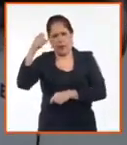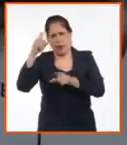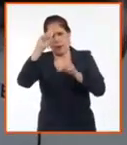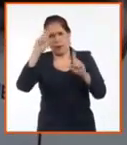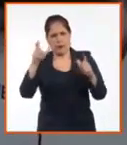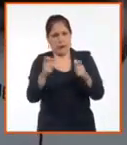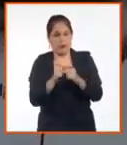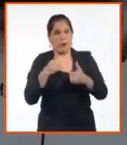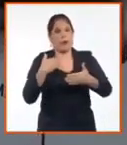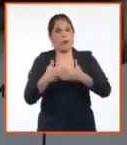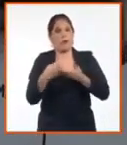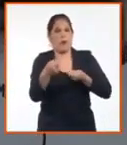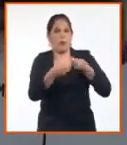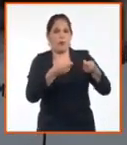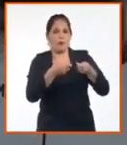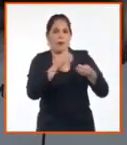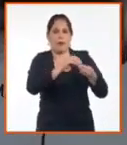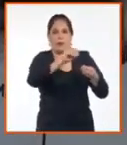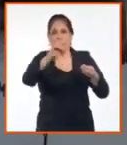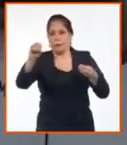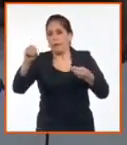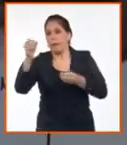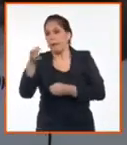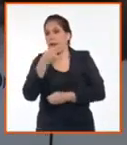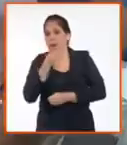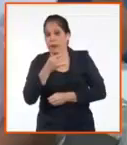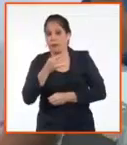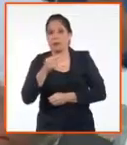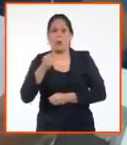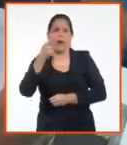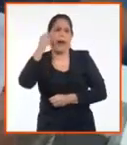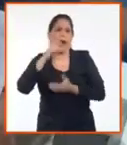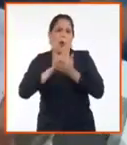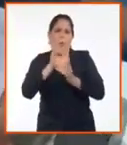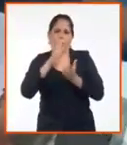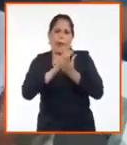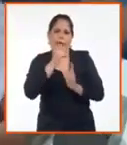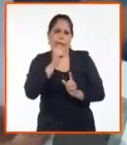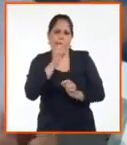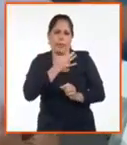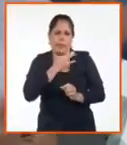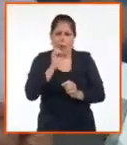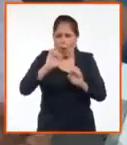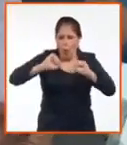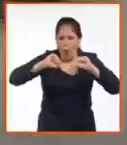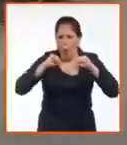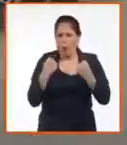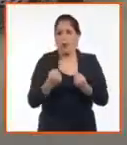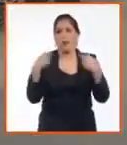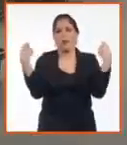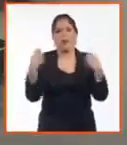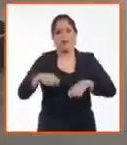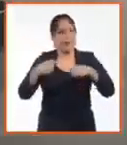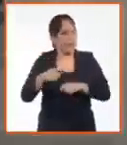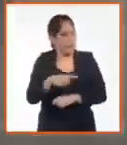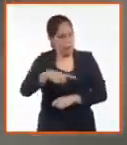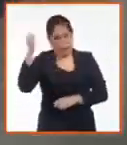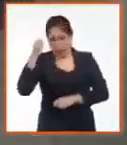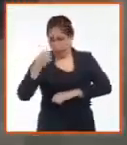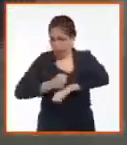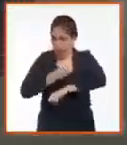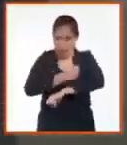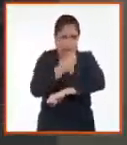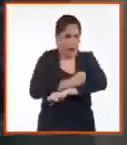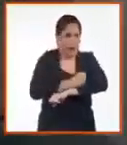comercializadora y distribuidora de medicamentos en comet debe operar necesariamente como un reloj aunque no dejan de pensar